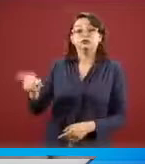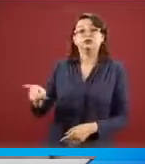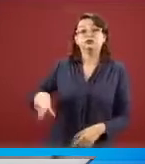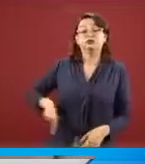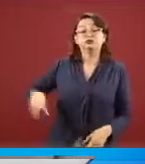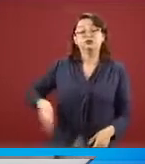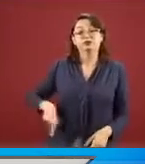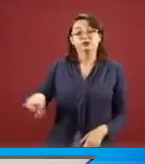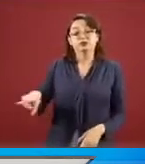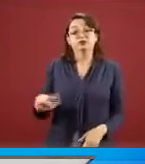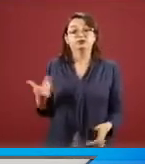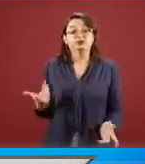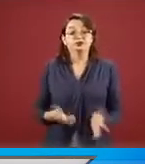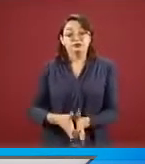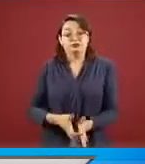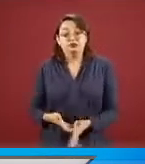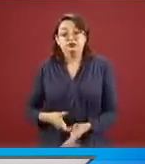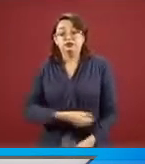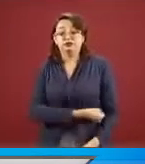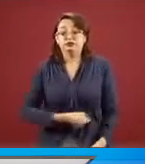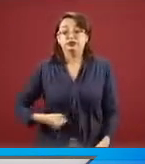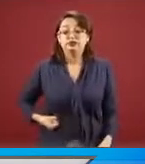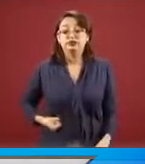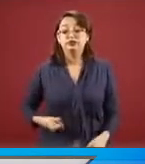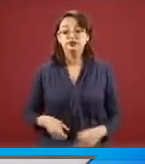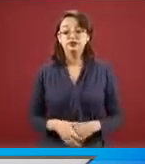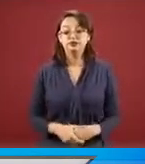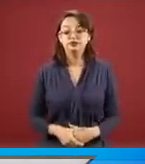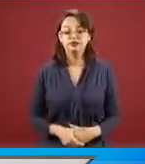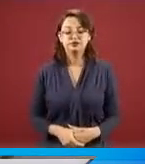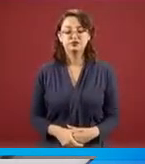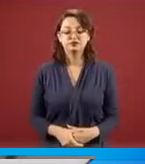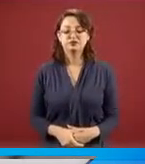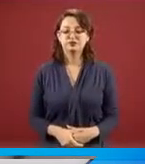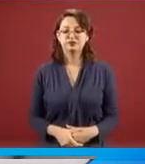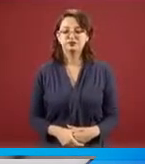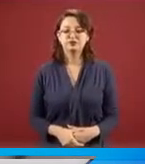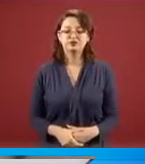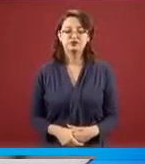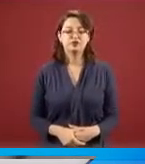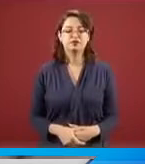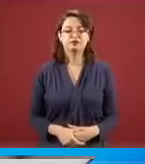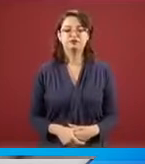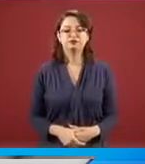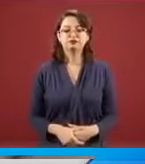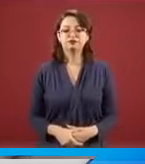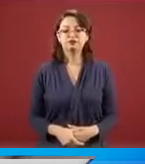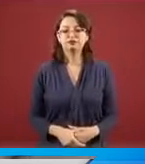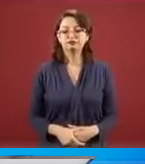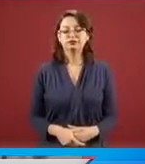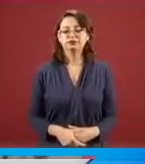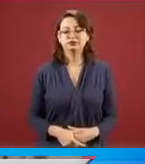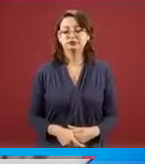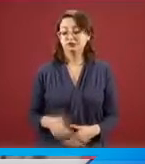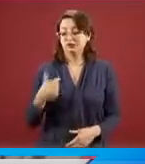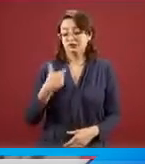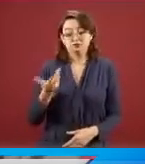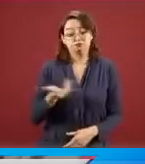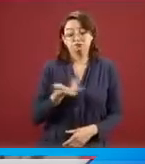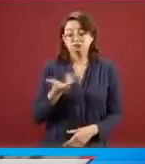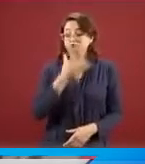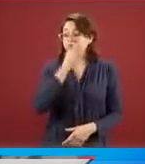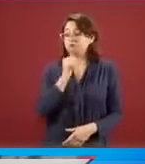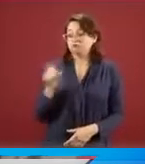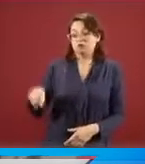gobiernos estatales quebrados como Nayarit y Chihuahua, pero es necesario reducir los gastos superfluos para salir adelante, que aplican una política